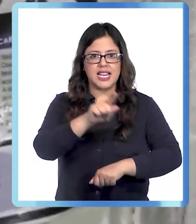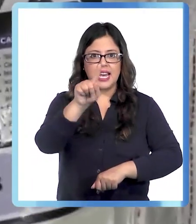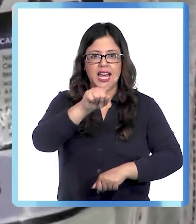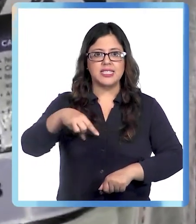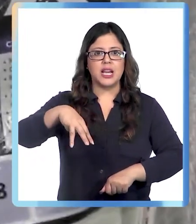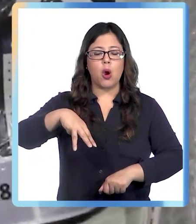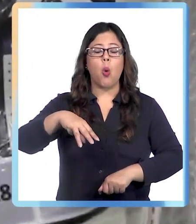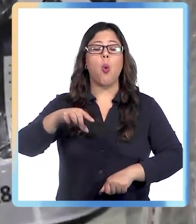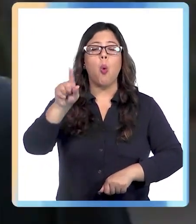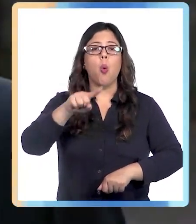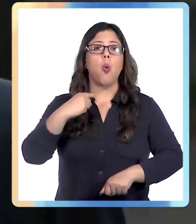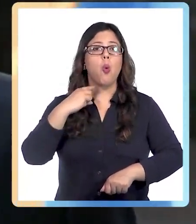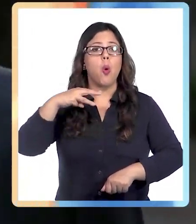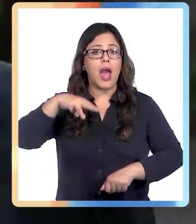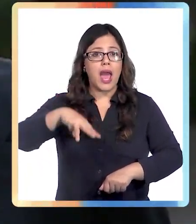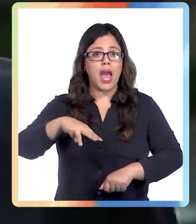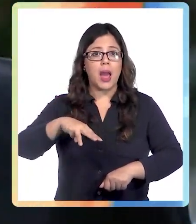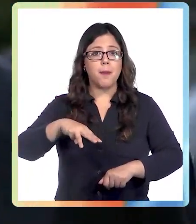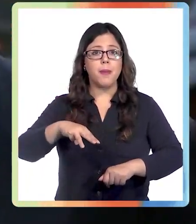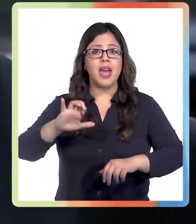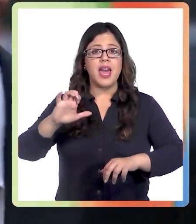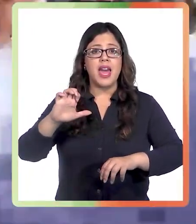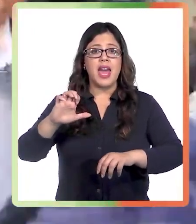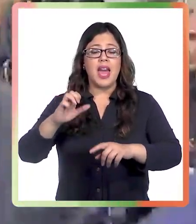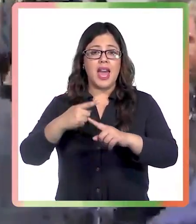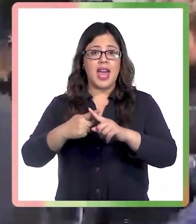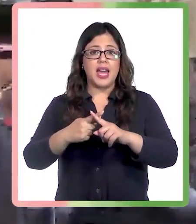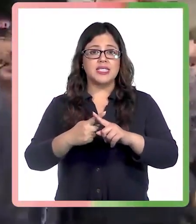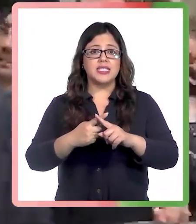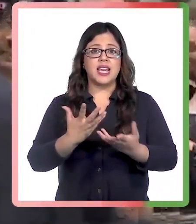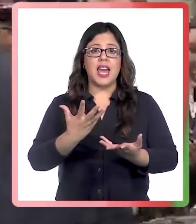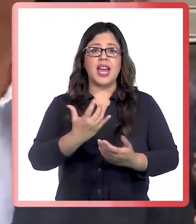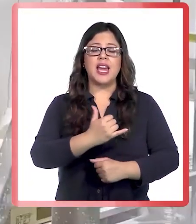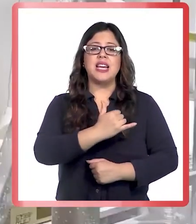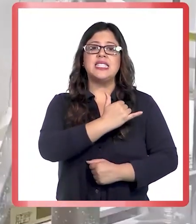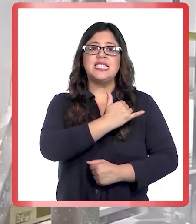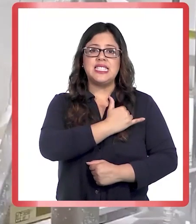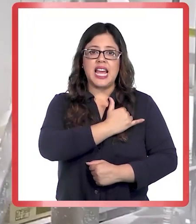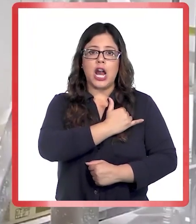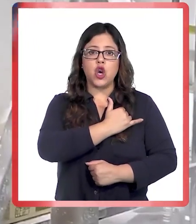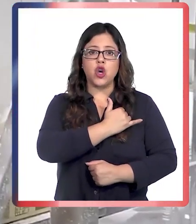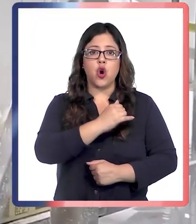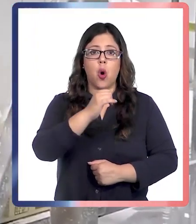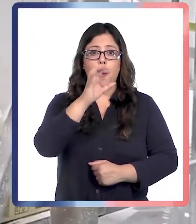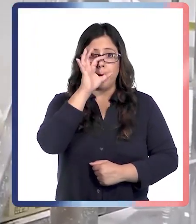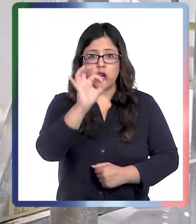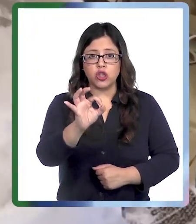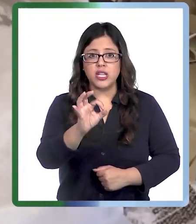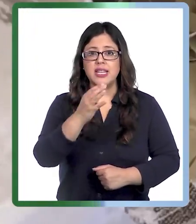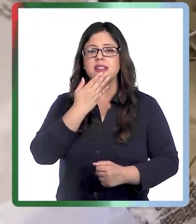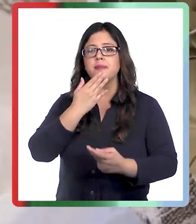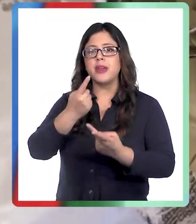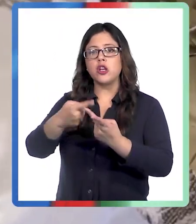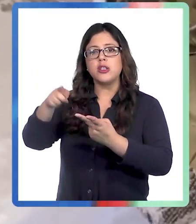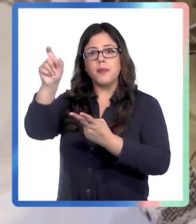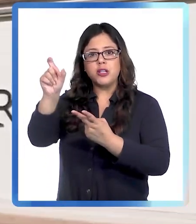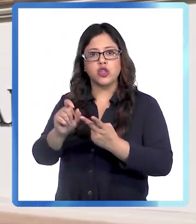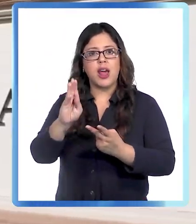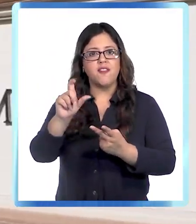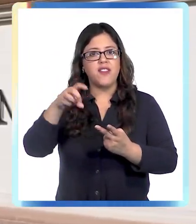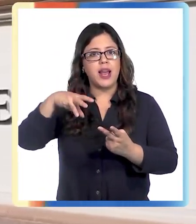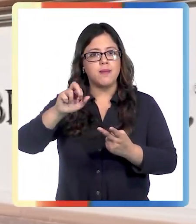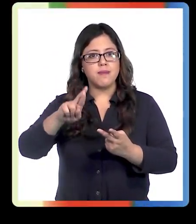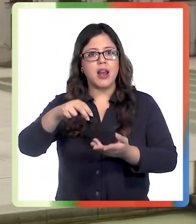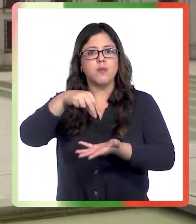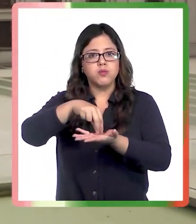Chile. SQM, la empresa de Julio Ponce Lerú, ex yerno de Augusto Pinochet, y Albemarle, el gigante global con sede en los